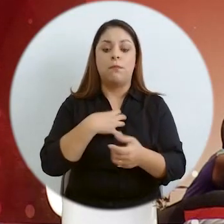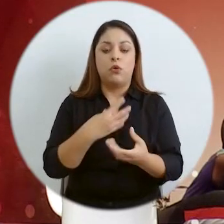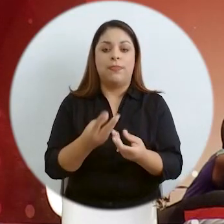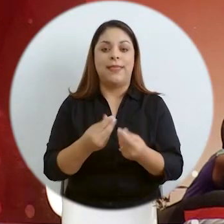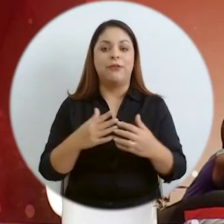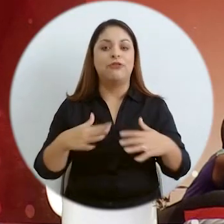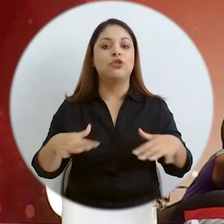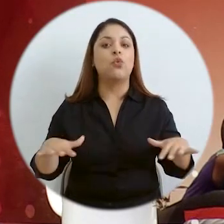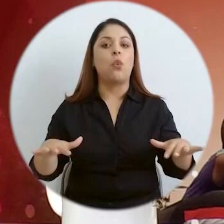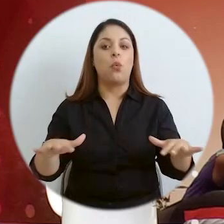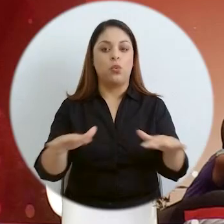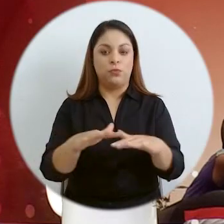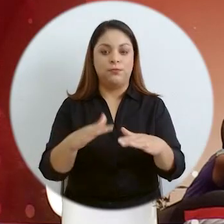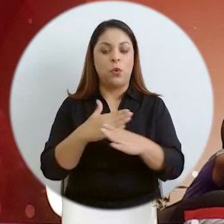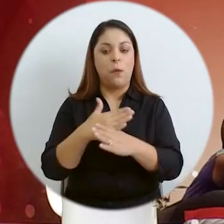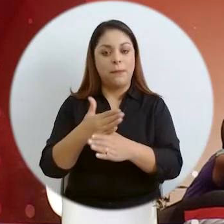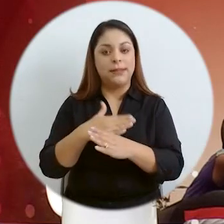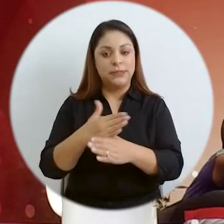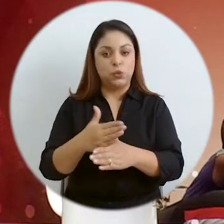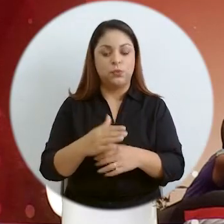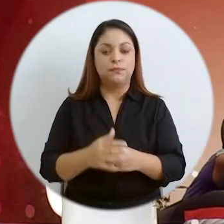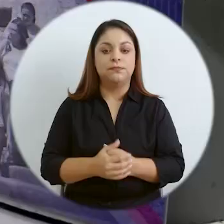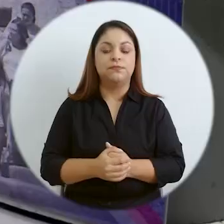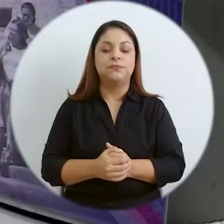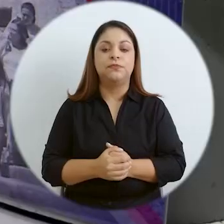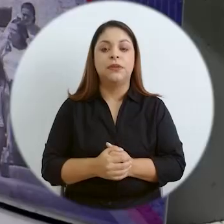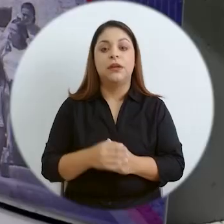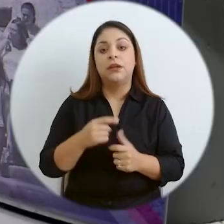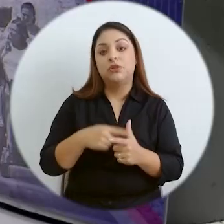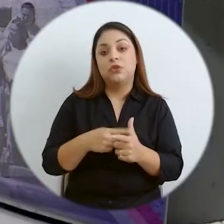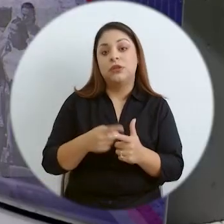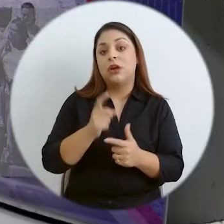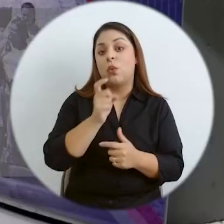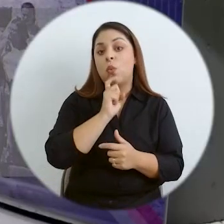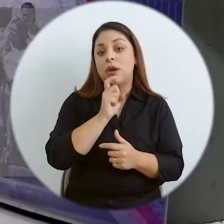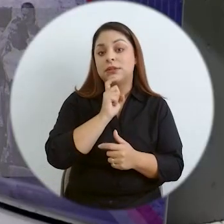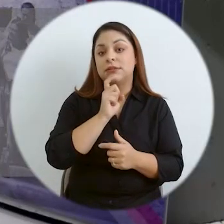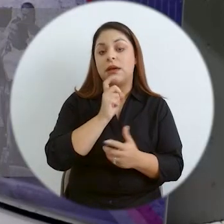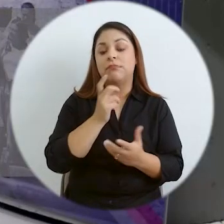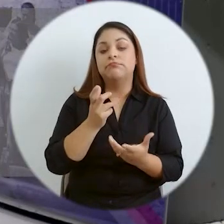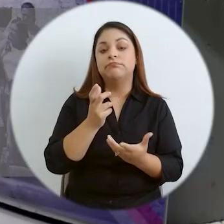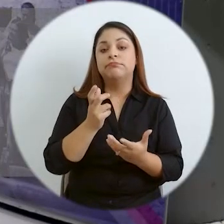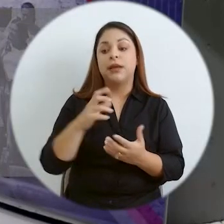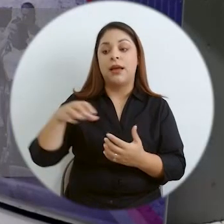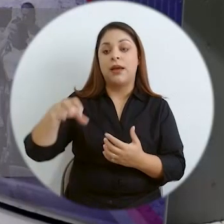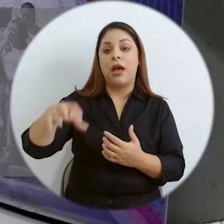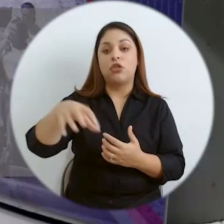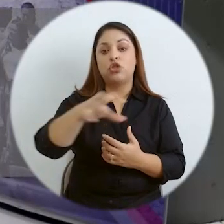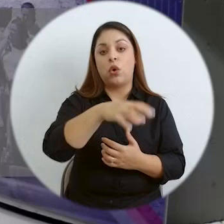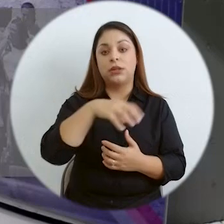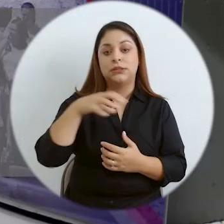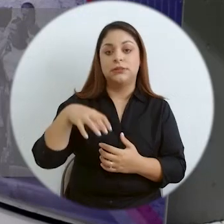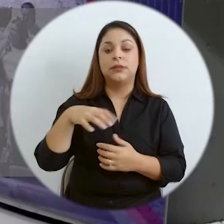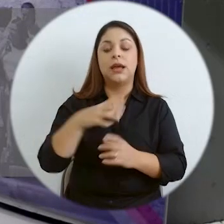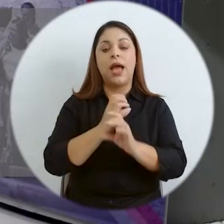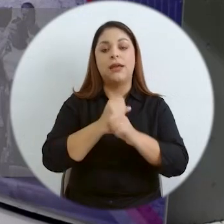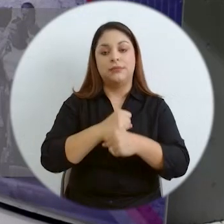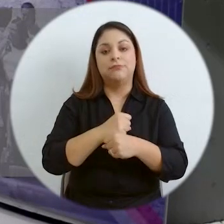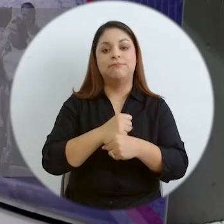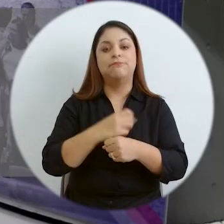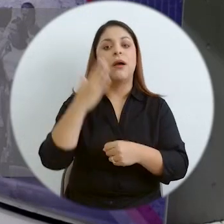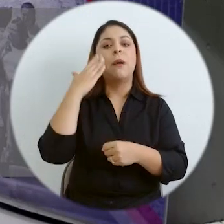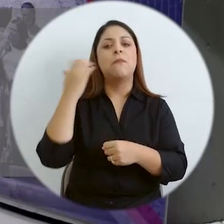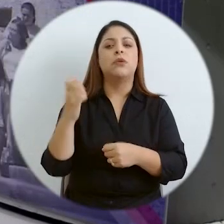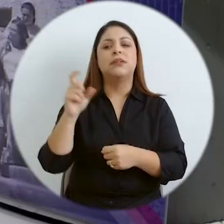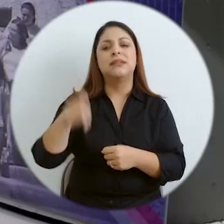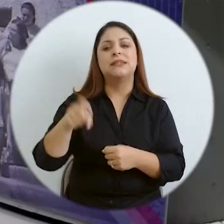que son compartidos. Entonces, cuesta al final de cuentas para cada uno de estos cantones pues hacerlo,